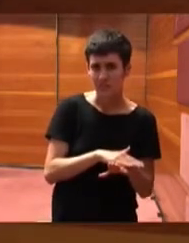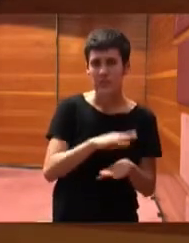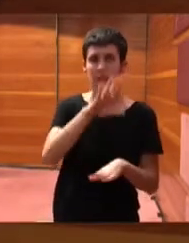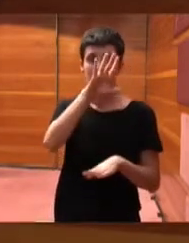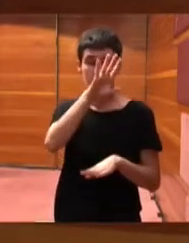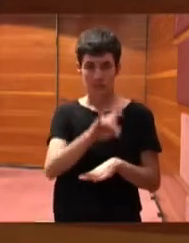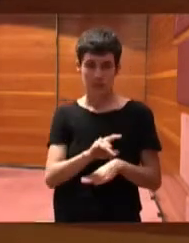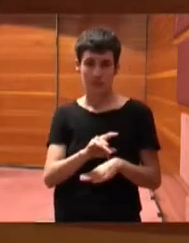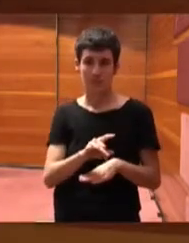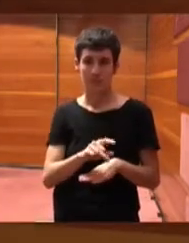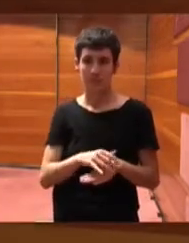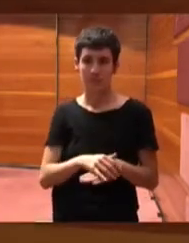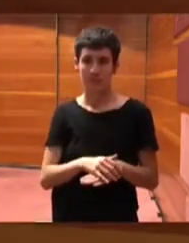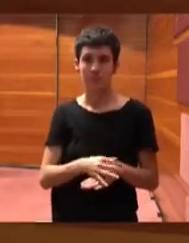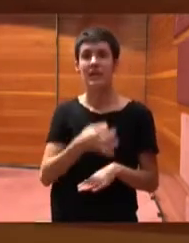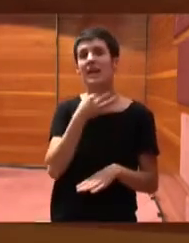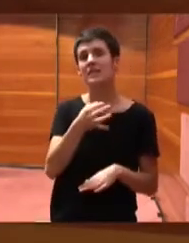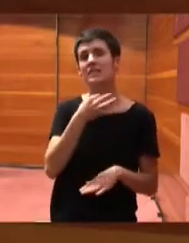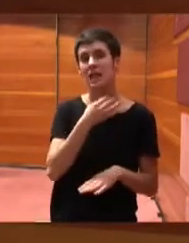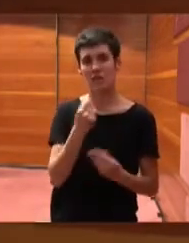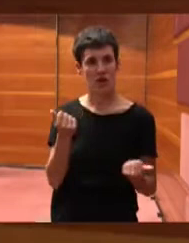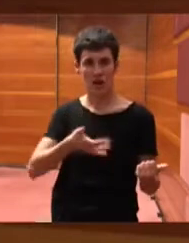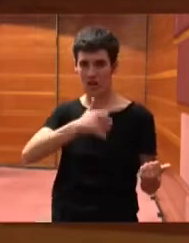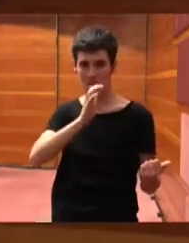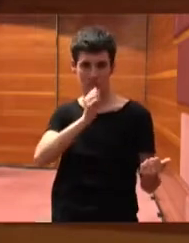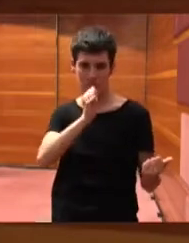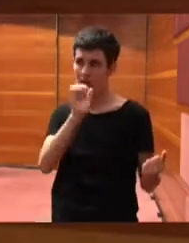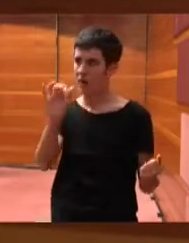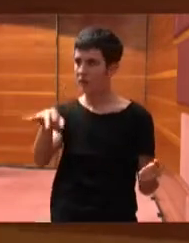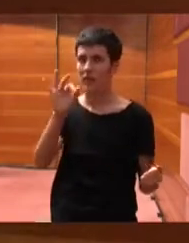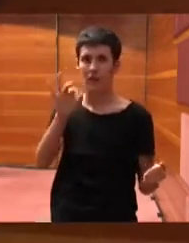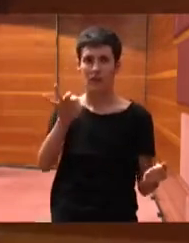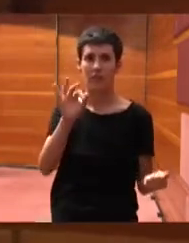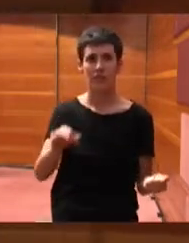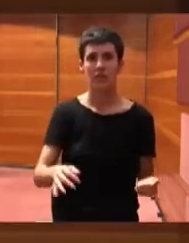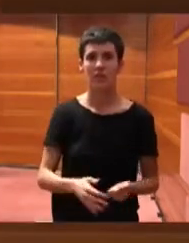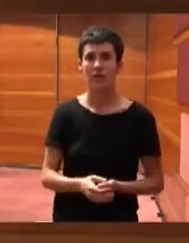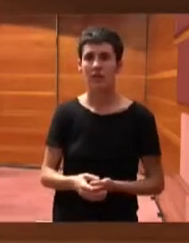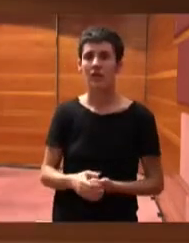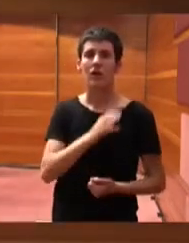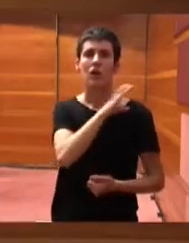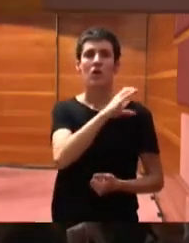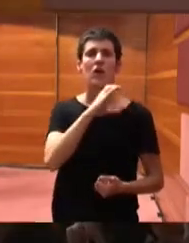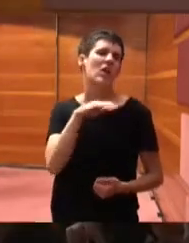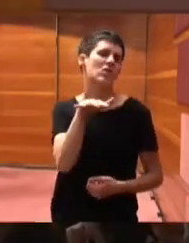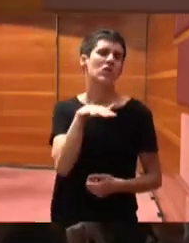Sí, me cubre la sed. Es verdad. ¿Dónde la pondríamos?